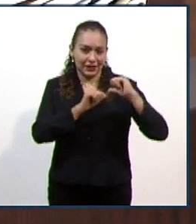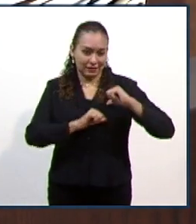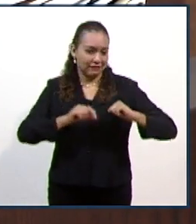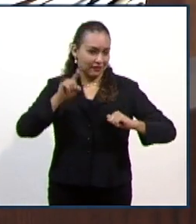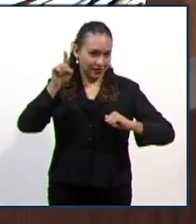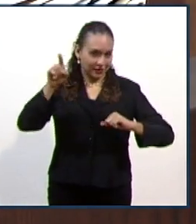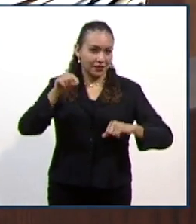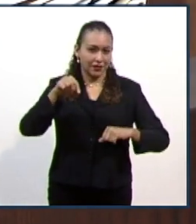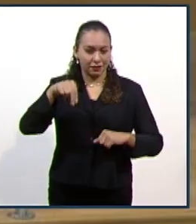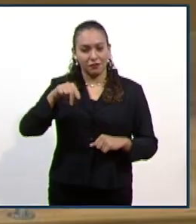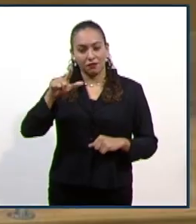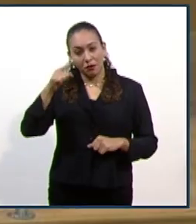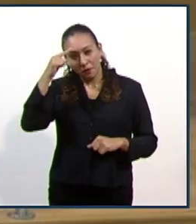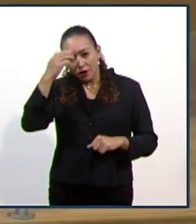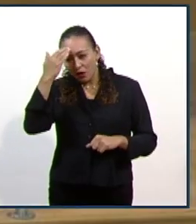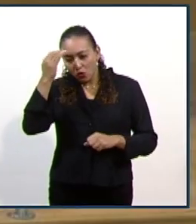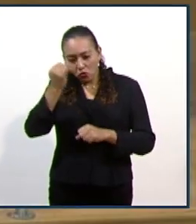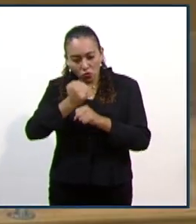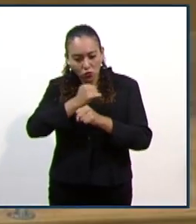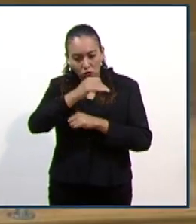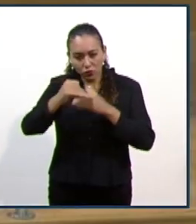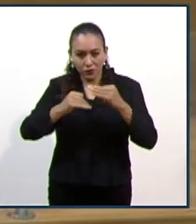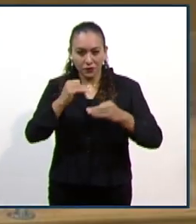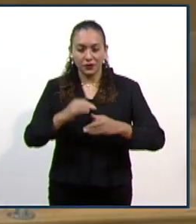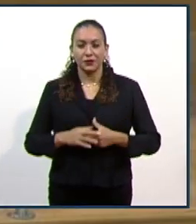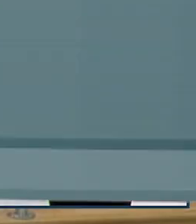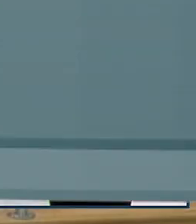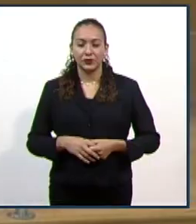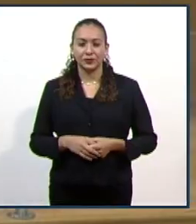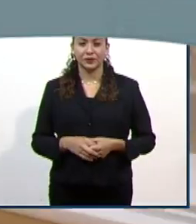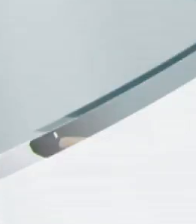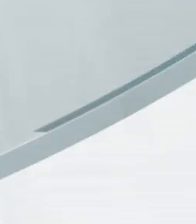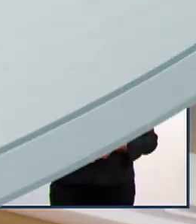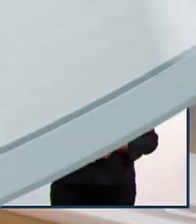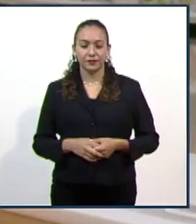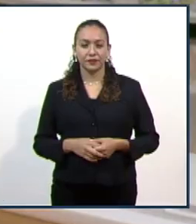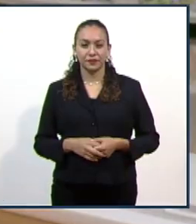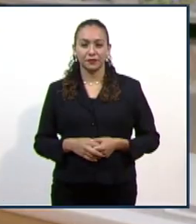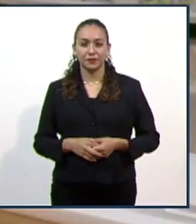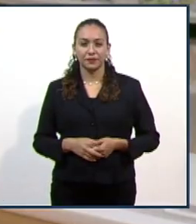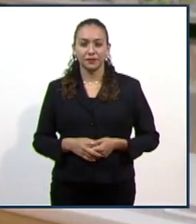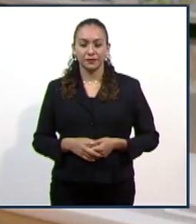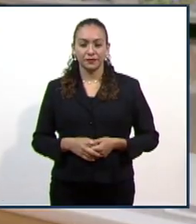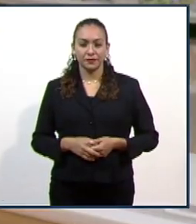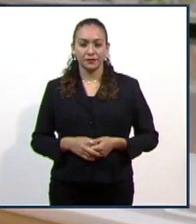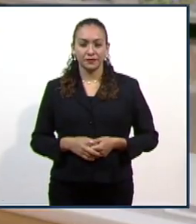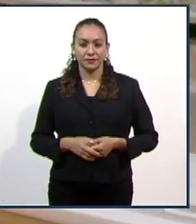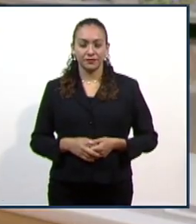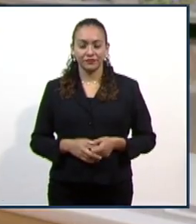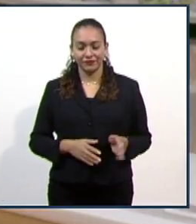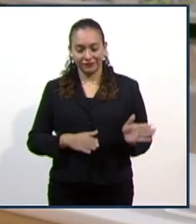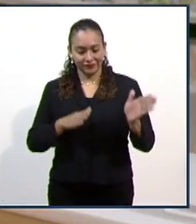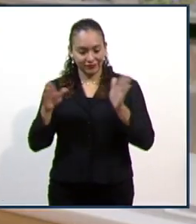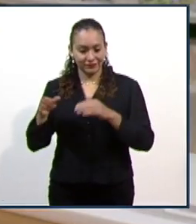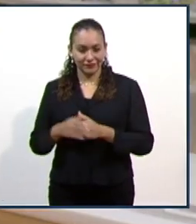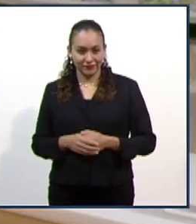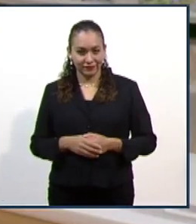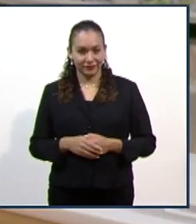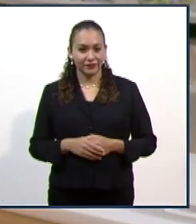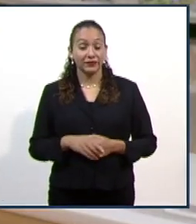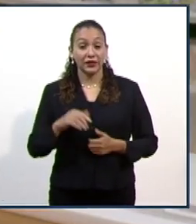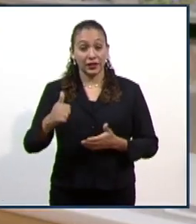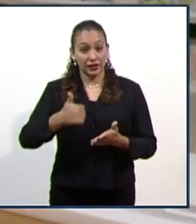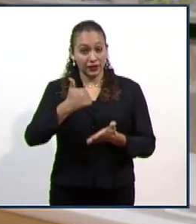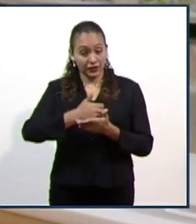competente para conocer del fondo de la controversia. Por su parte, la Sala Regional Ciudad